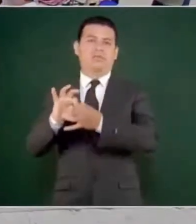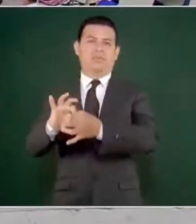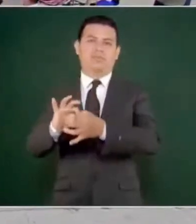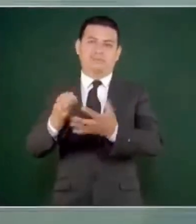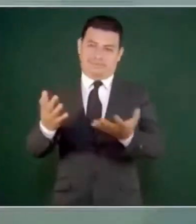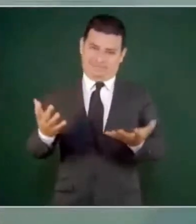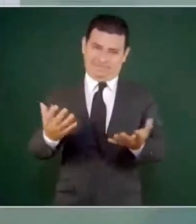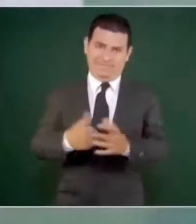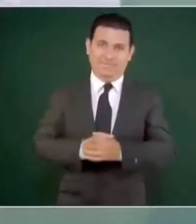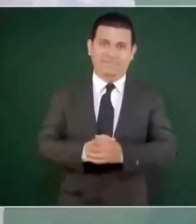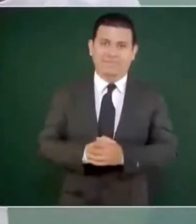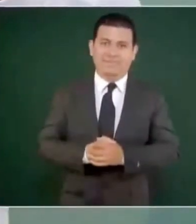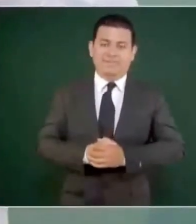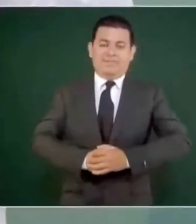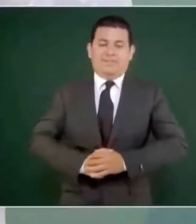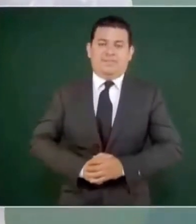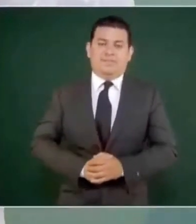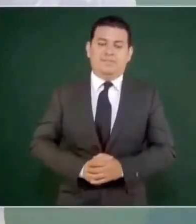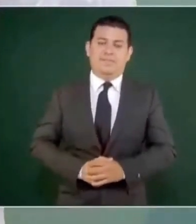Entonces es eso.